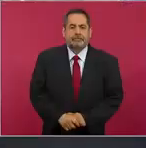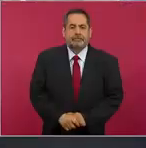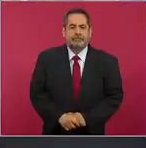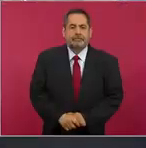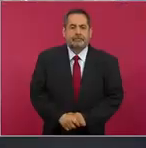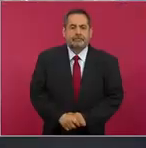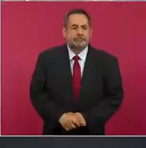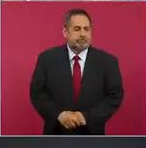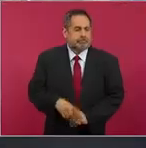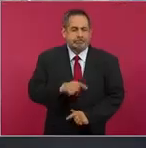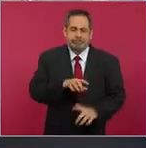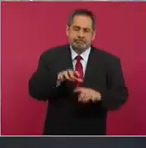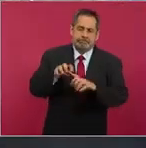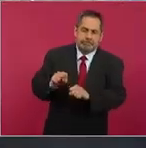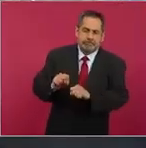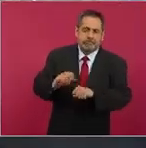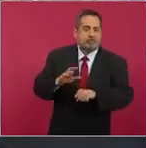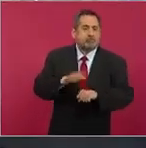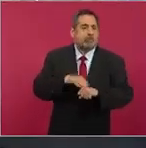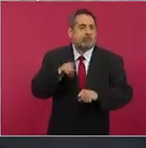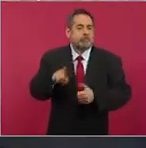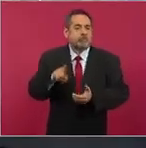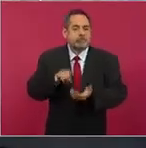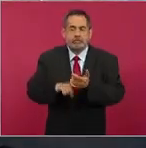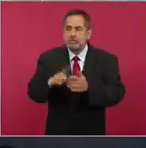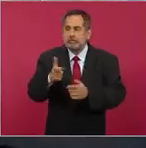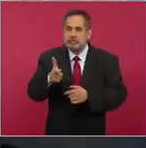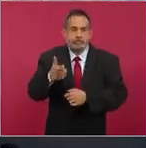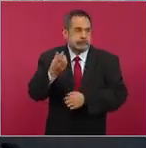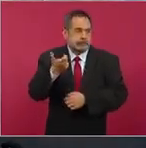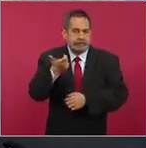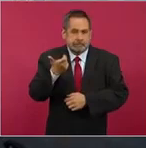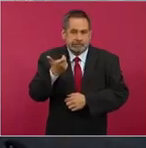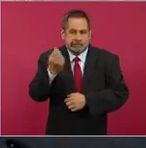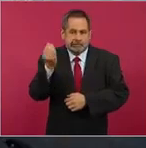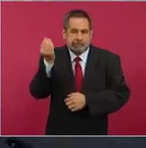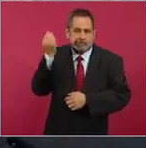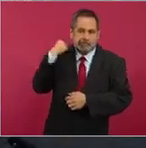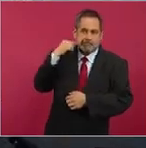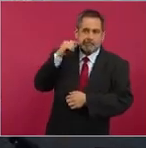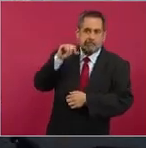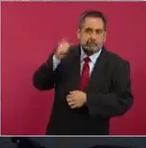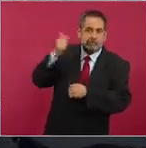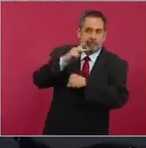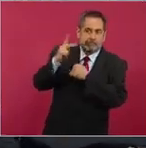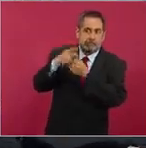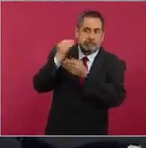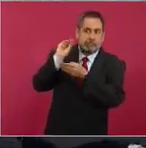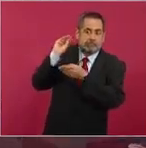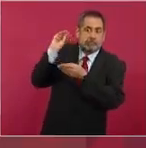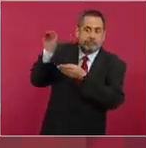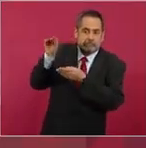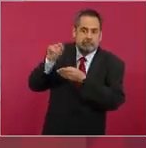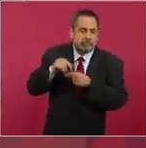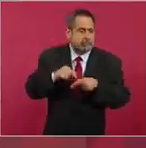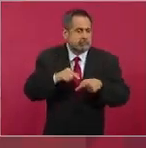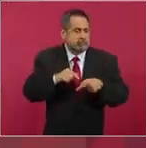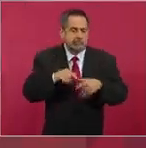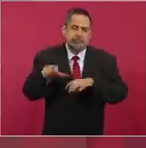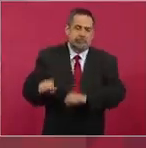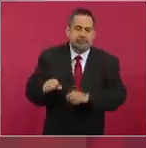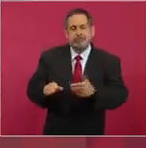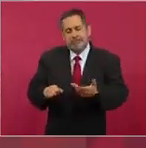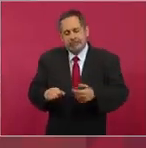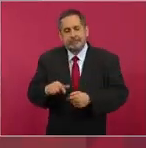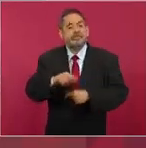en el extranjero, un asunto de recursos. Y cuando me plantearon que si